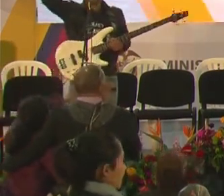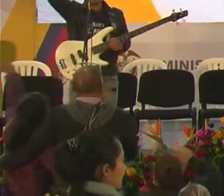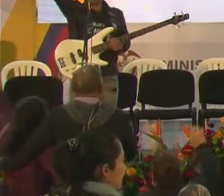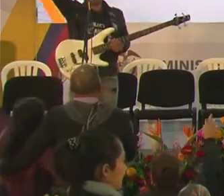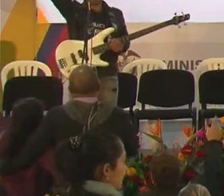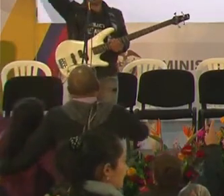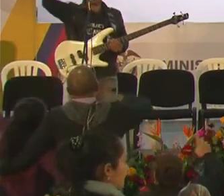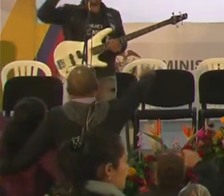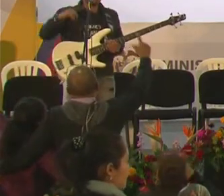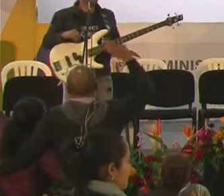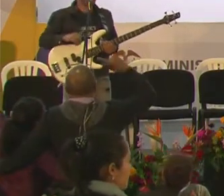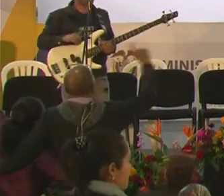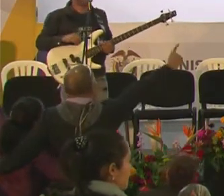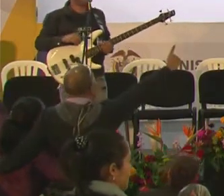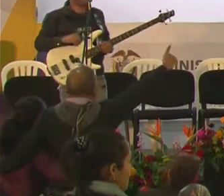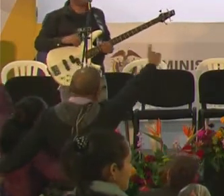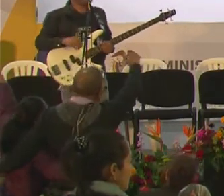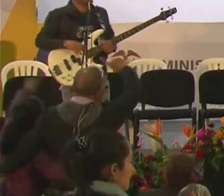no,